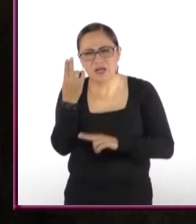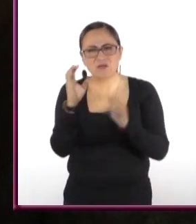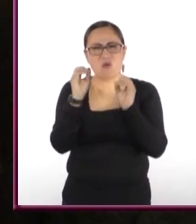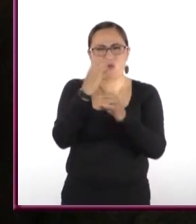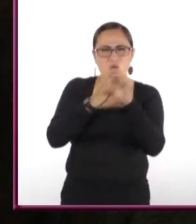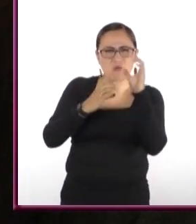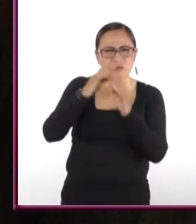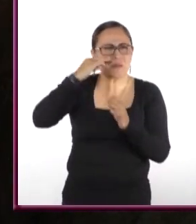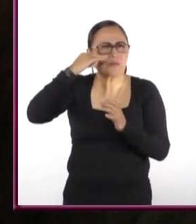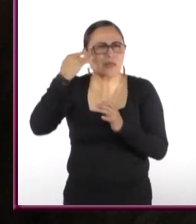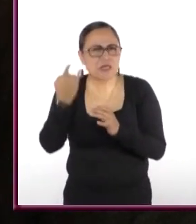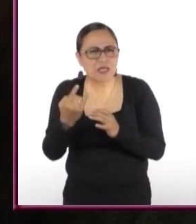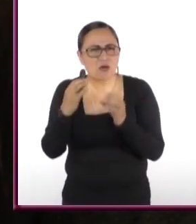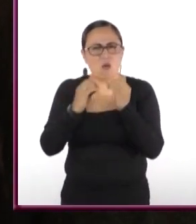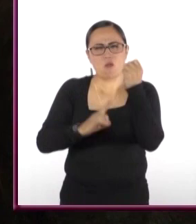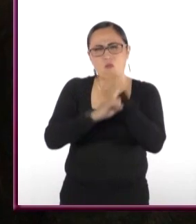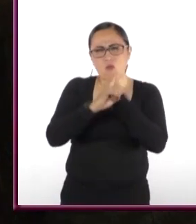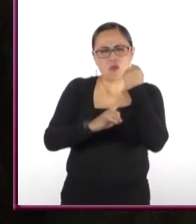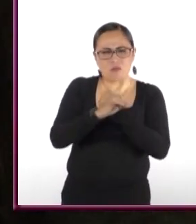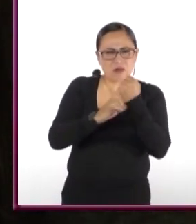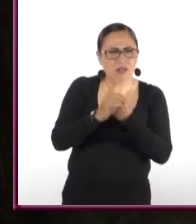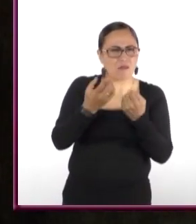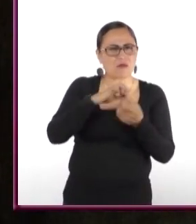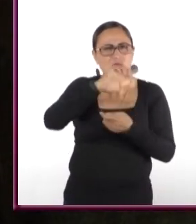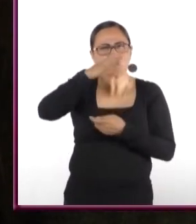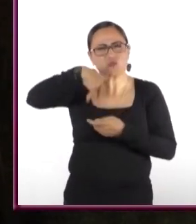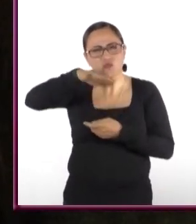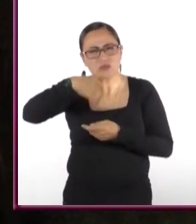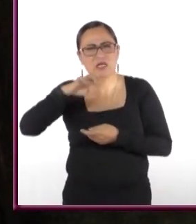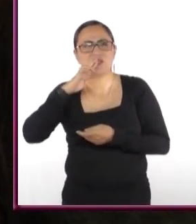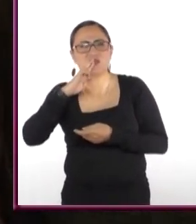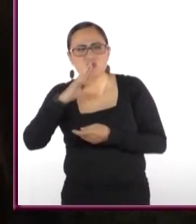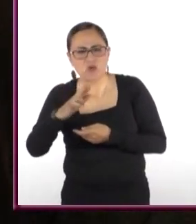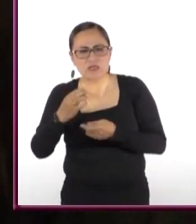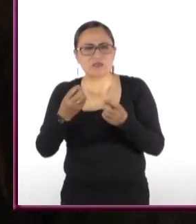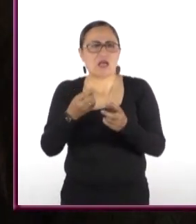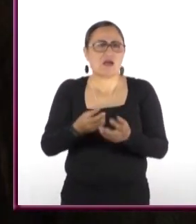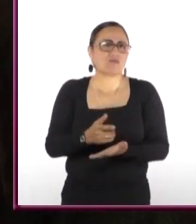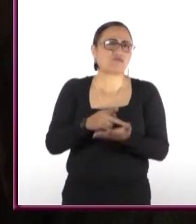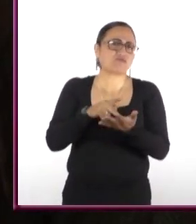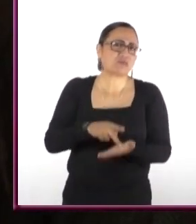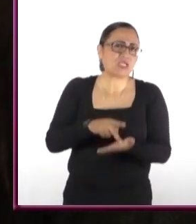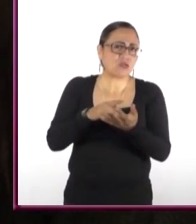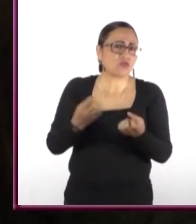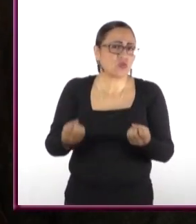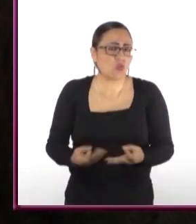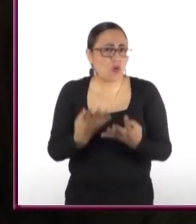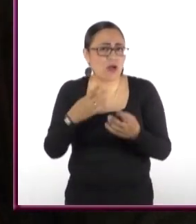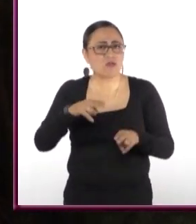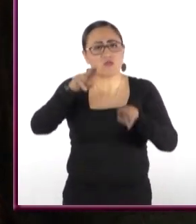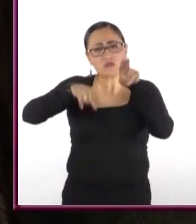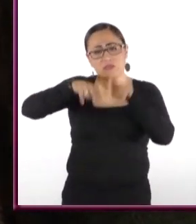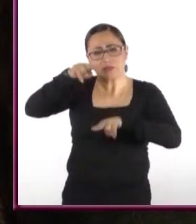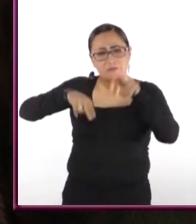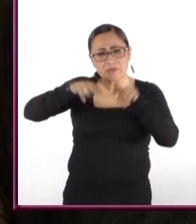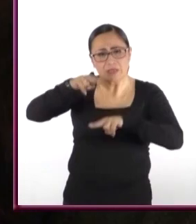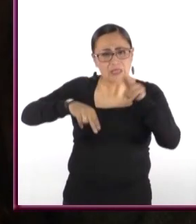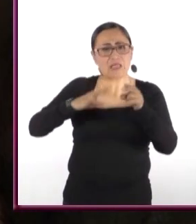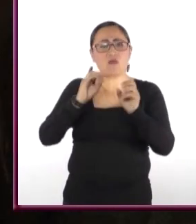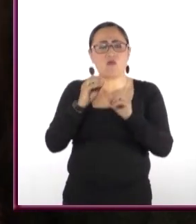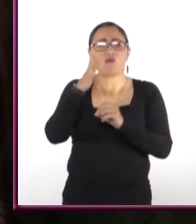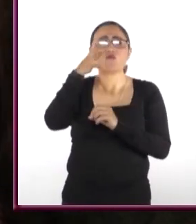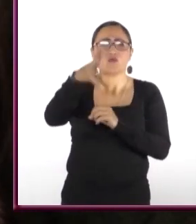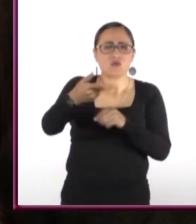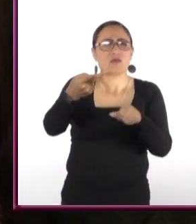Nadie sabría analizar problemas, medir cantidades o dimensiones, ni sacar estadísticas, reconocer patrones o